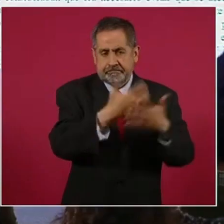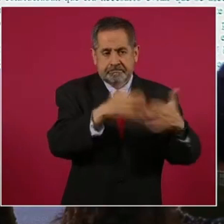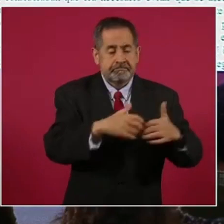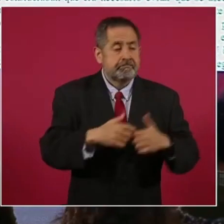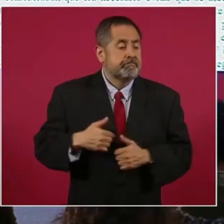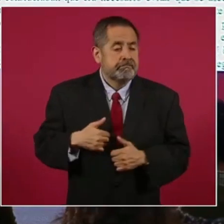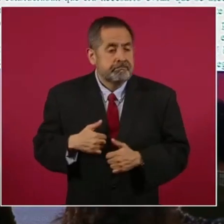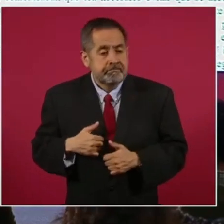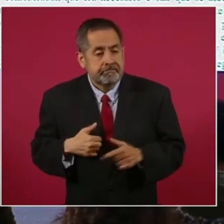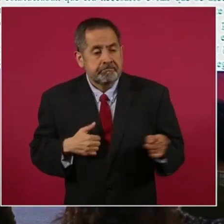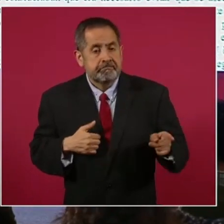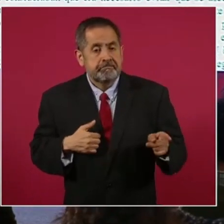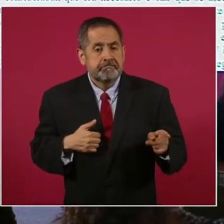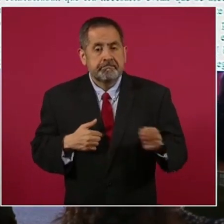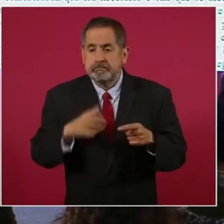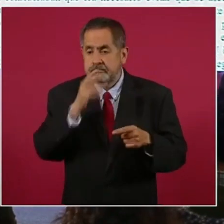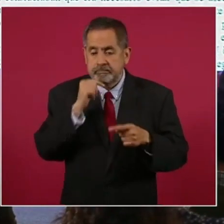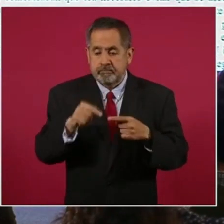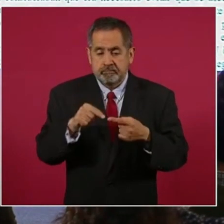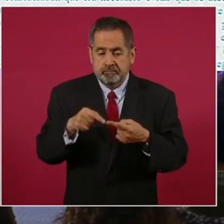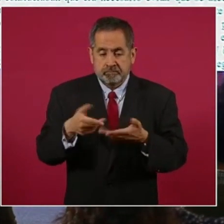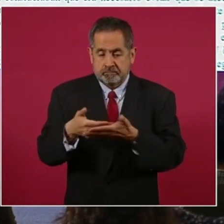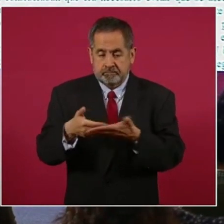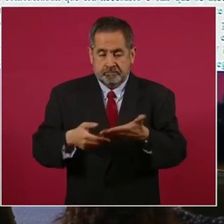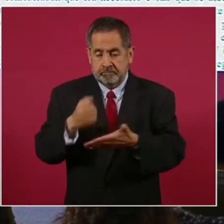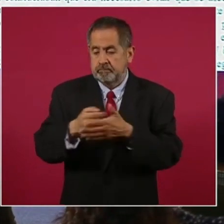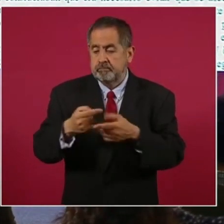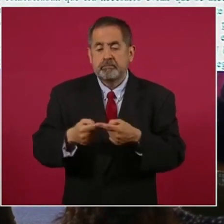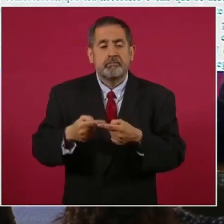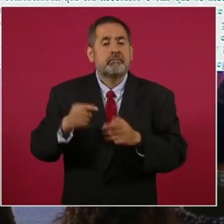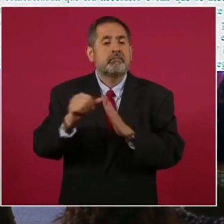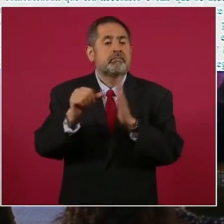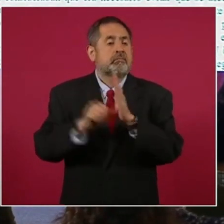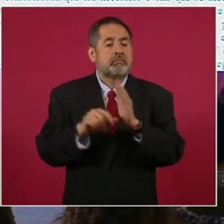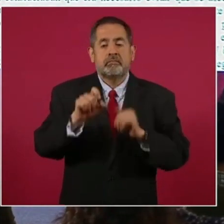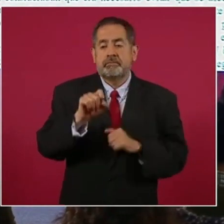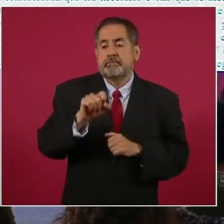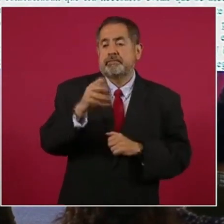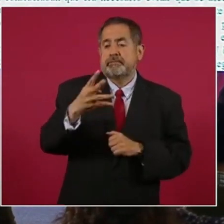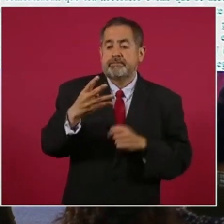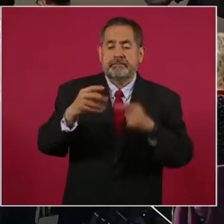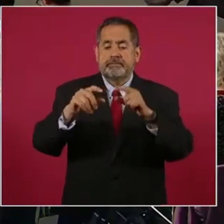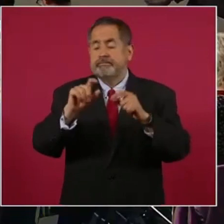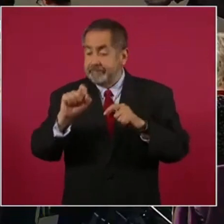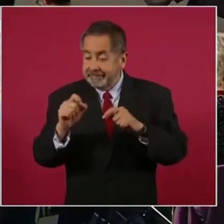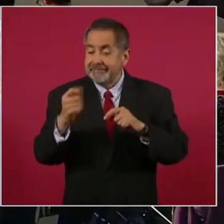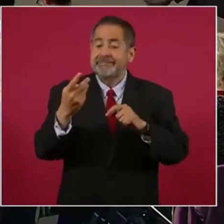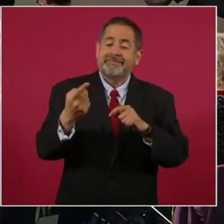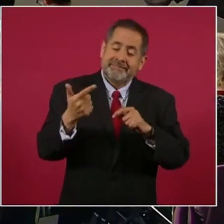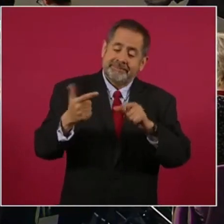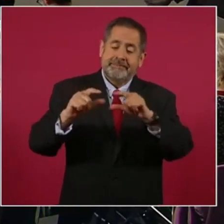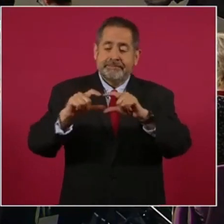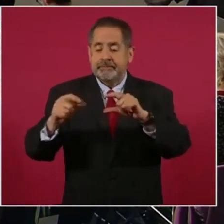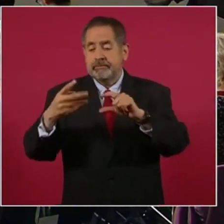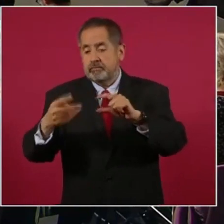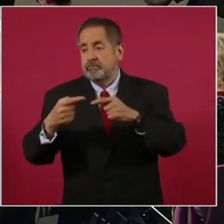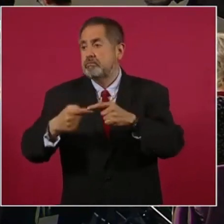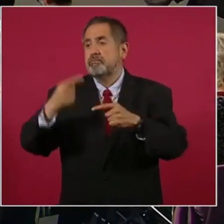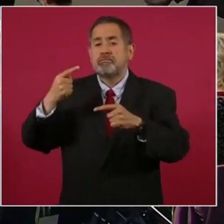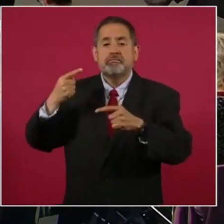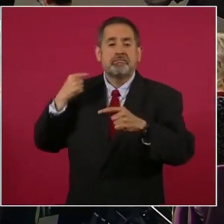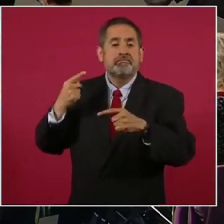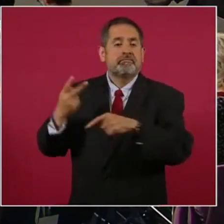podía aplicarse en forma retroactiva el párrafo cuarto del artículo 27 constitucional, es decir, las propiedades de las